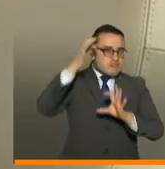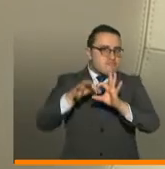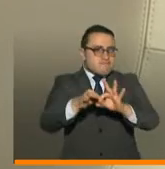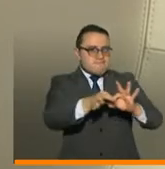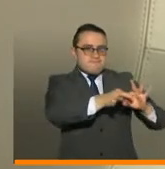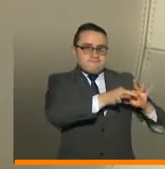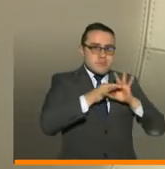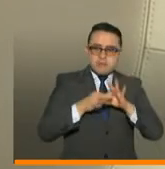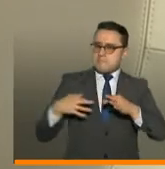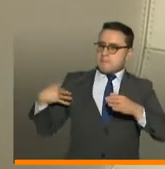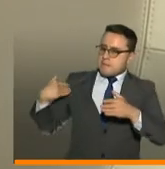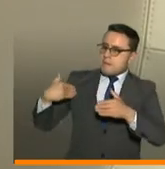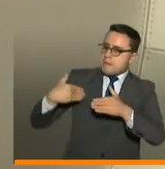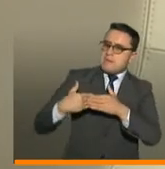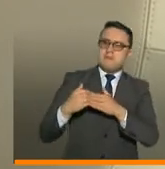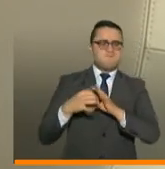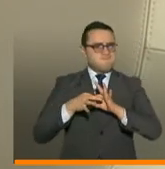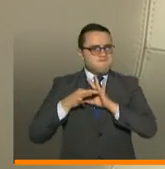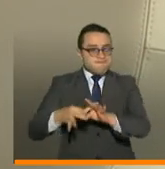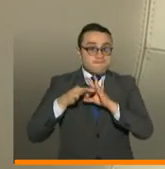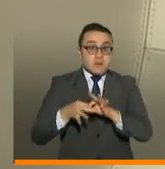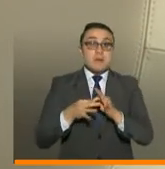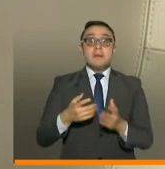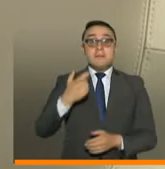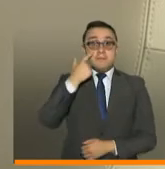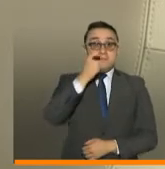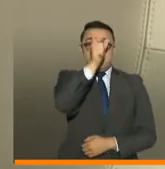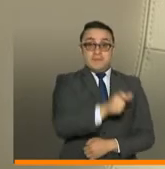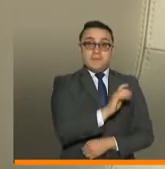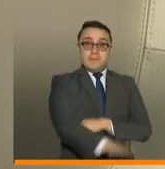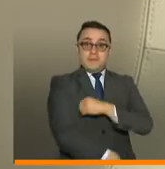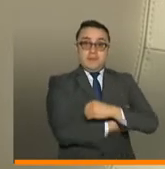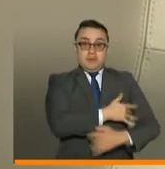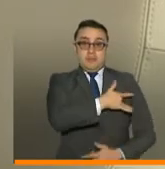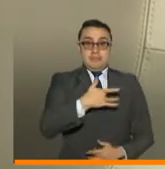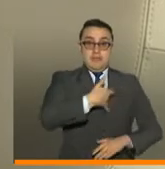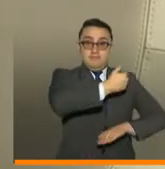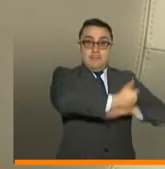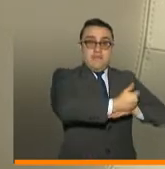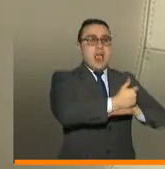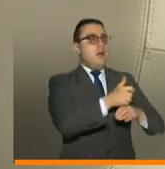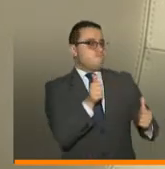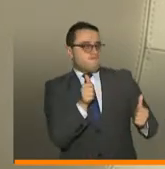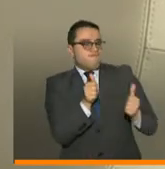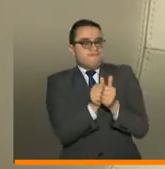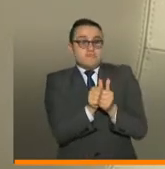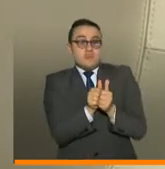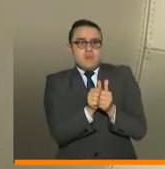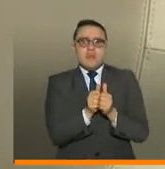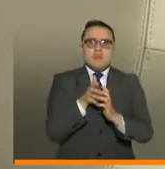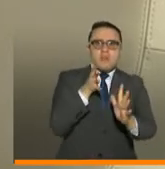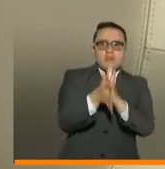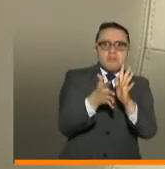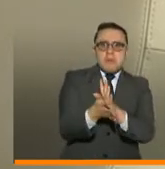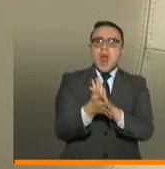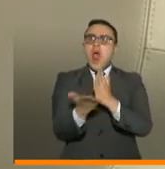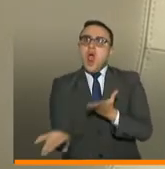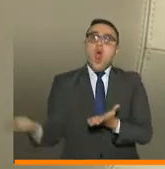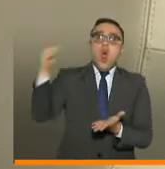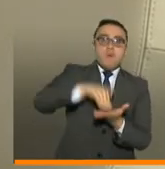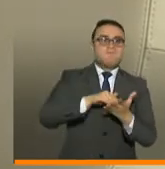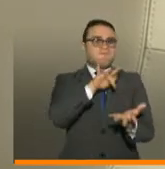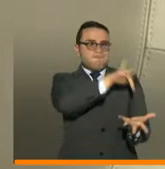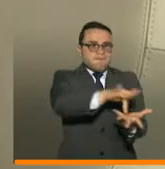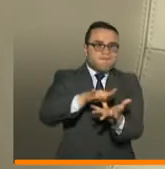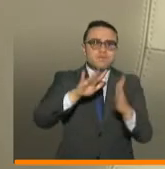todo ahínco. Nos va a acompañar muy activamente el ministro de Salud, dando información a todas las familias de por qué es tan importante este retorno. Y